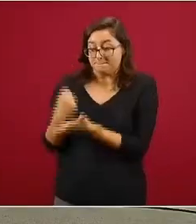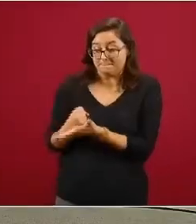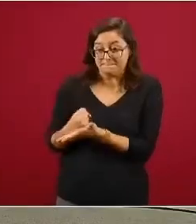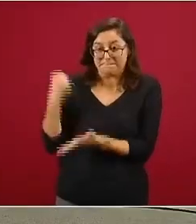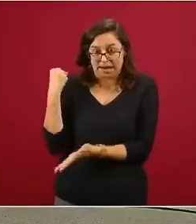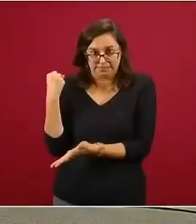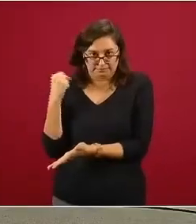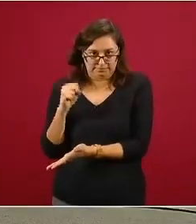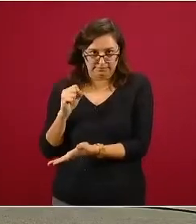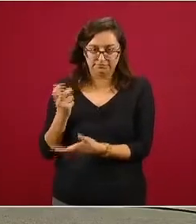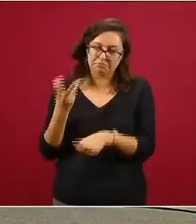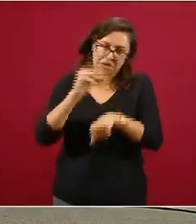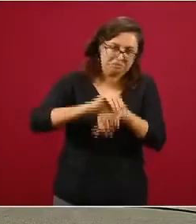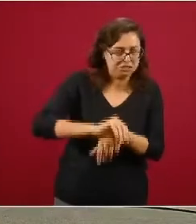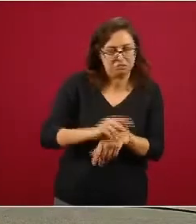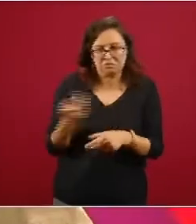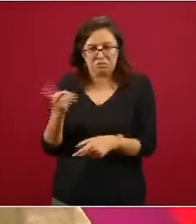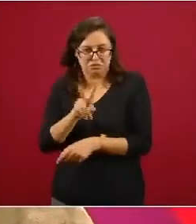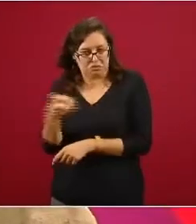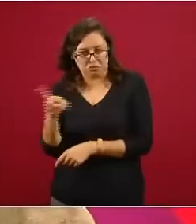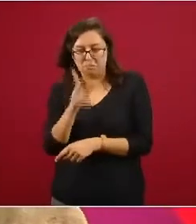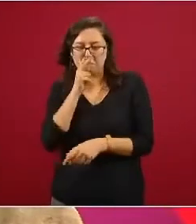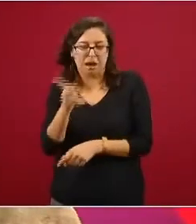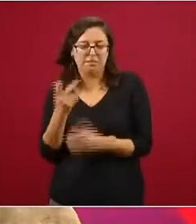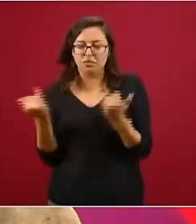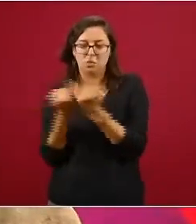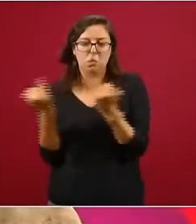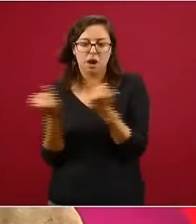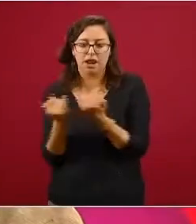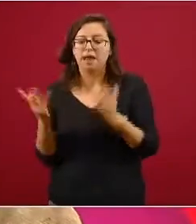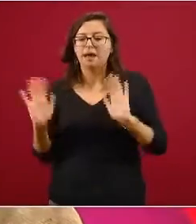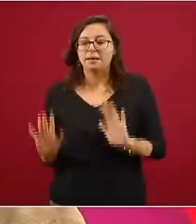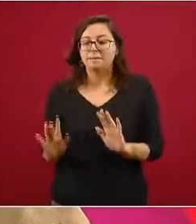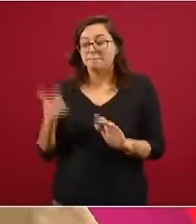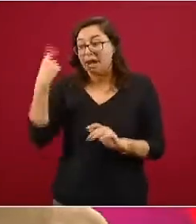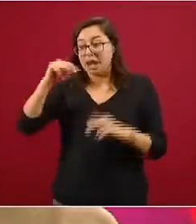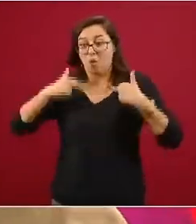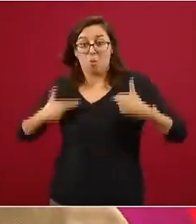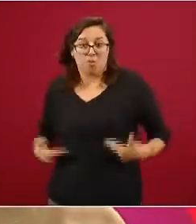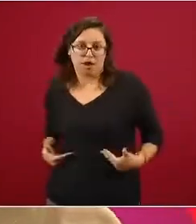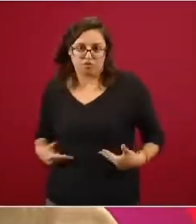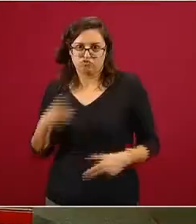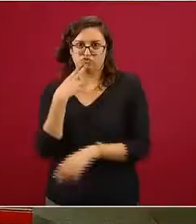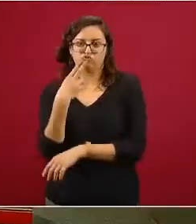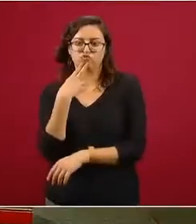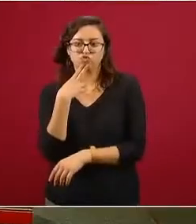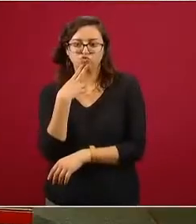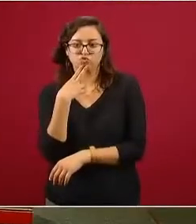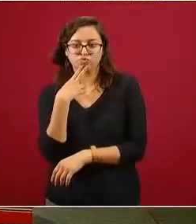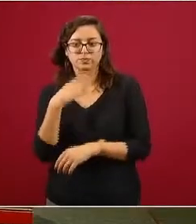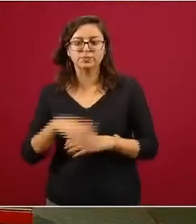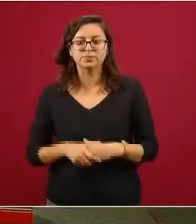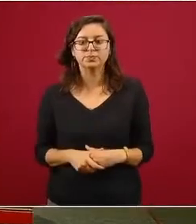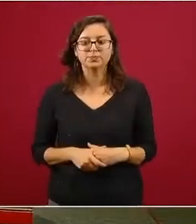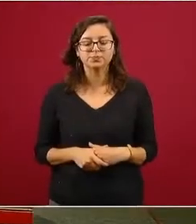como autorización sanitaria de los productos de uso humano. La